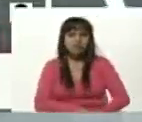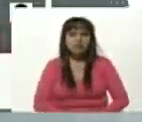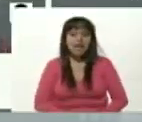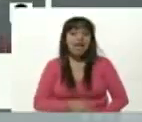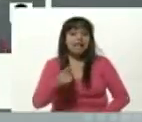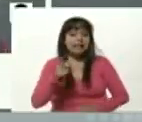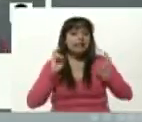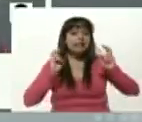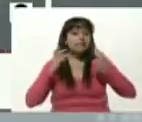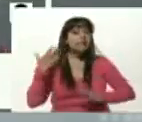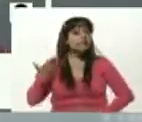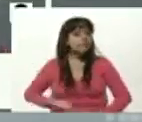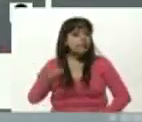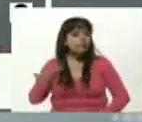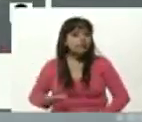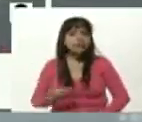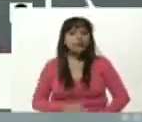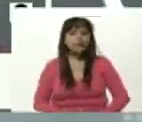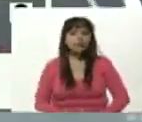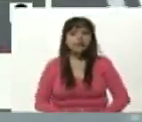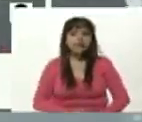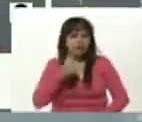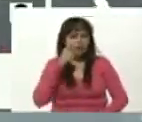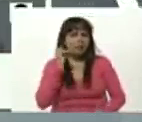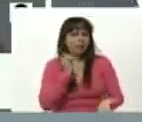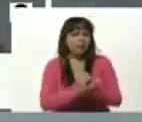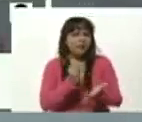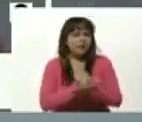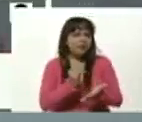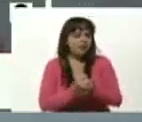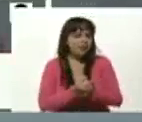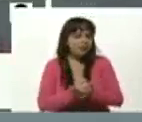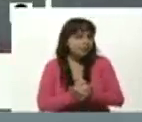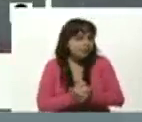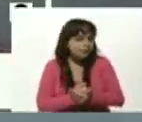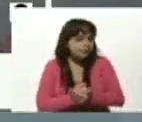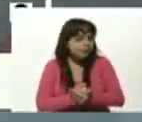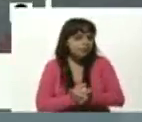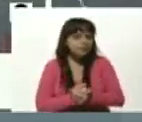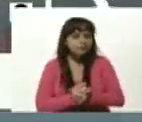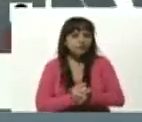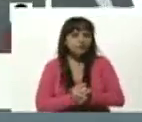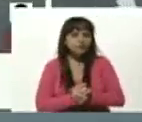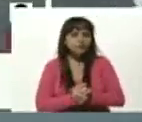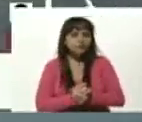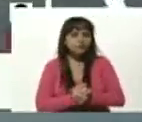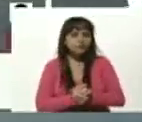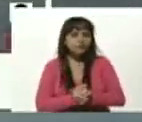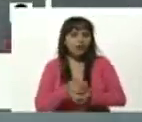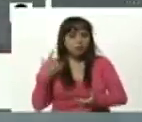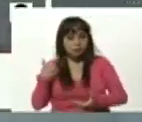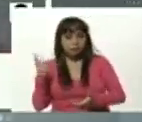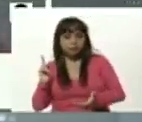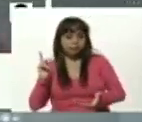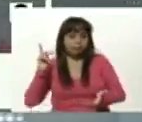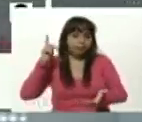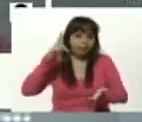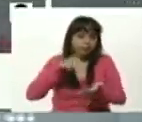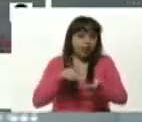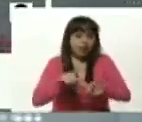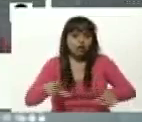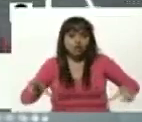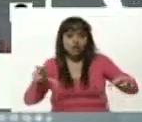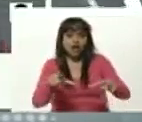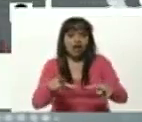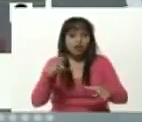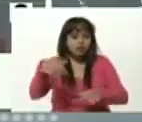muy importante, presidente, que lo que verifique, yo insisto, estando en el sitio de los acontecimientos, todo lo que ha sido el día